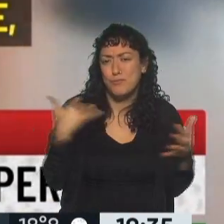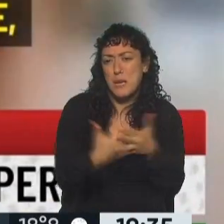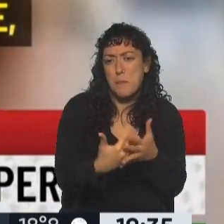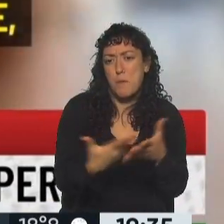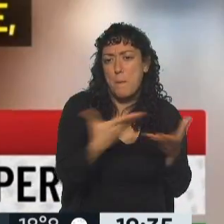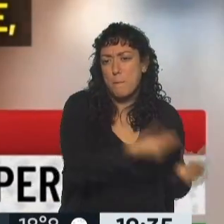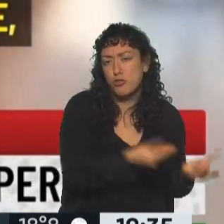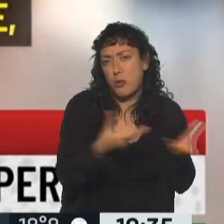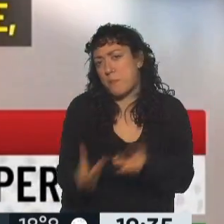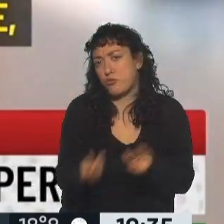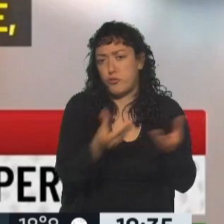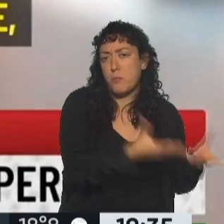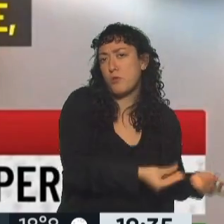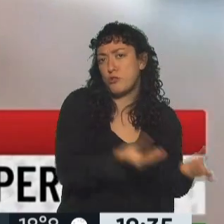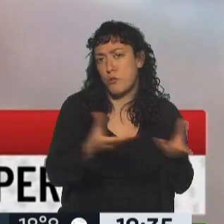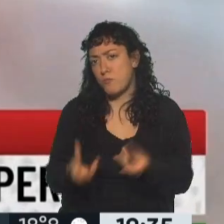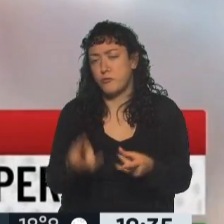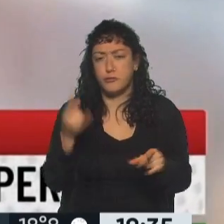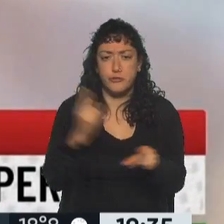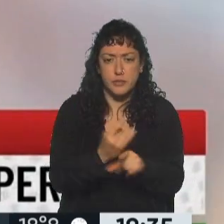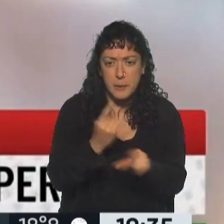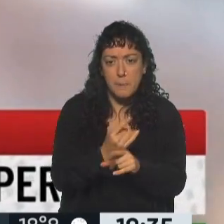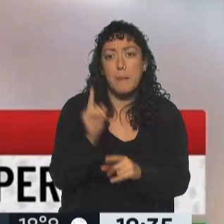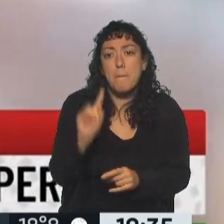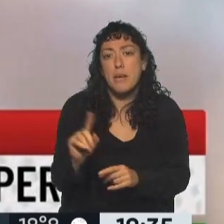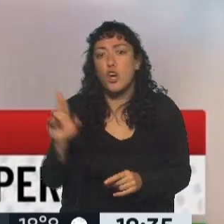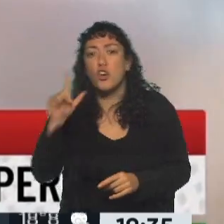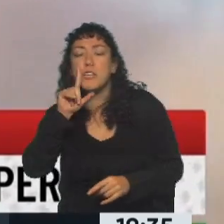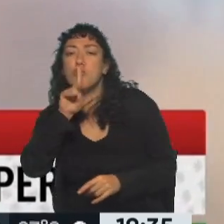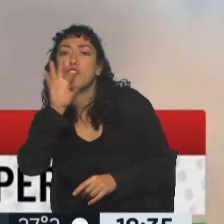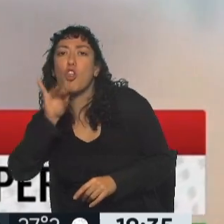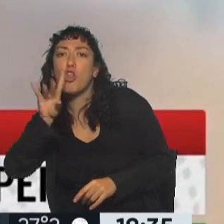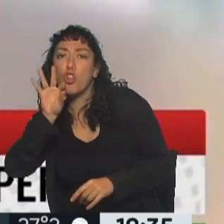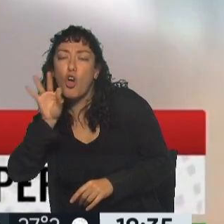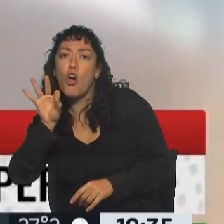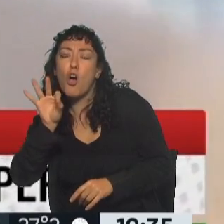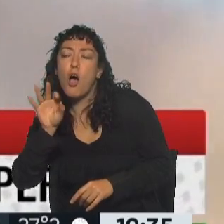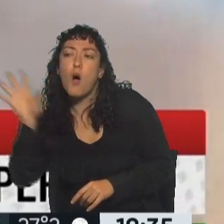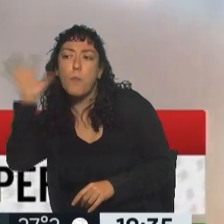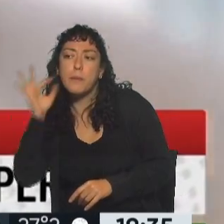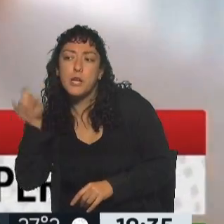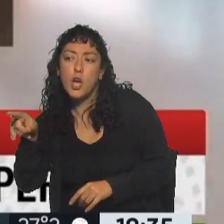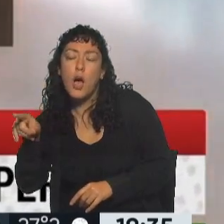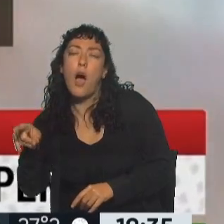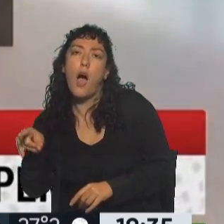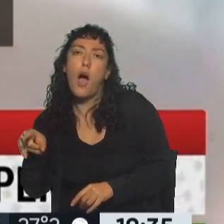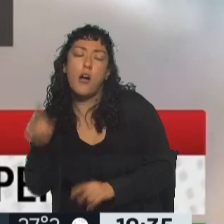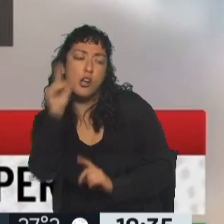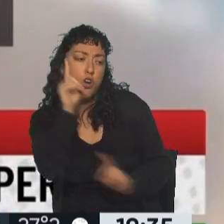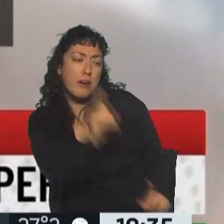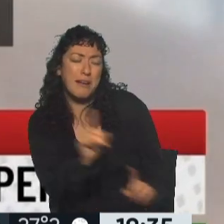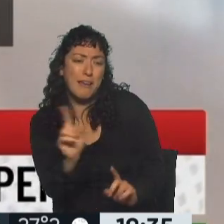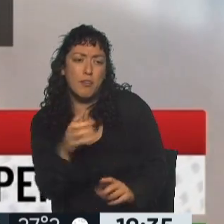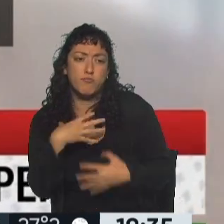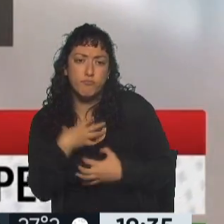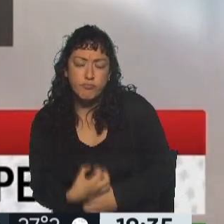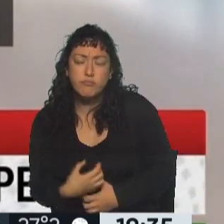política. Son modelos, por eso digo, es el pasado disfrazado de futuro. Mirá cómo explotan